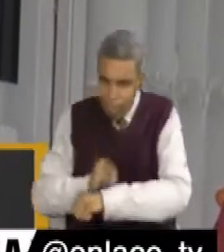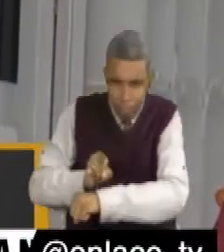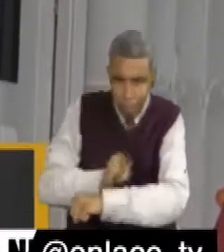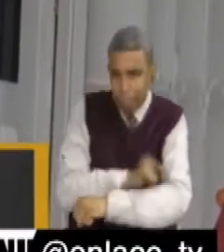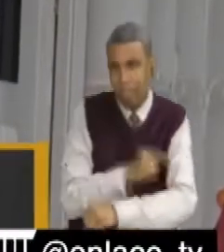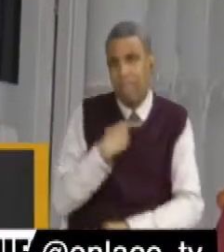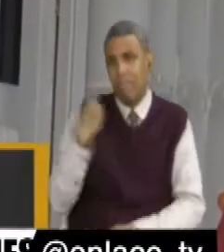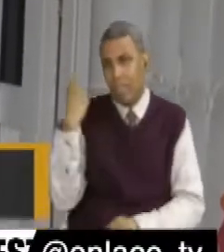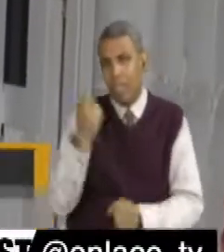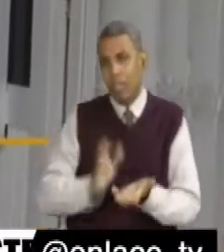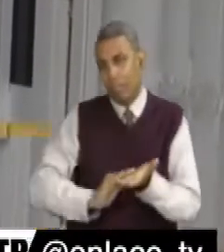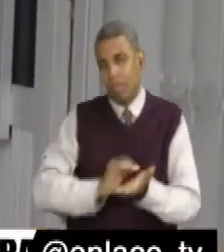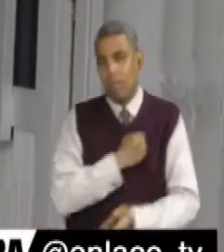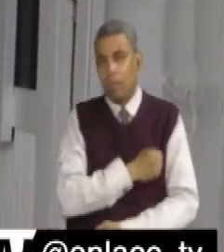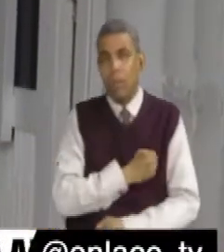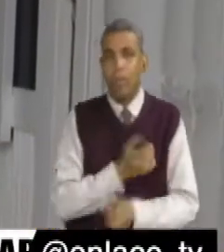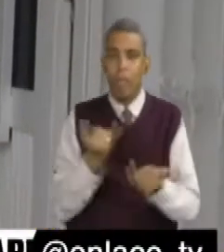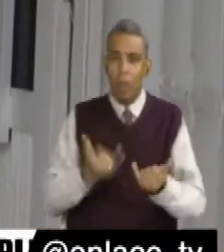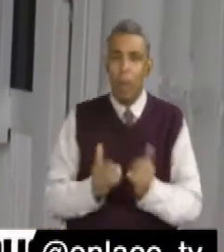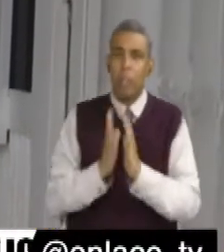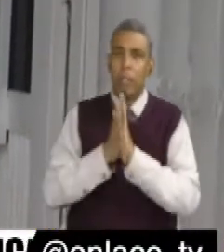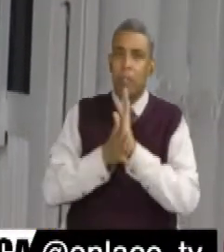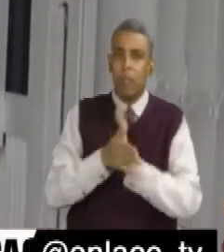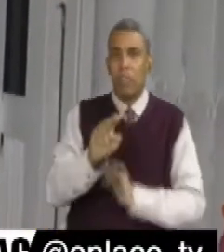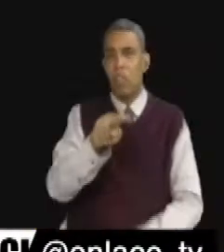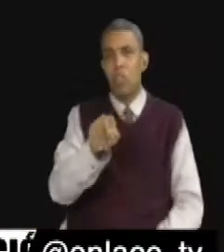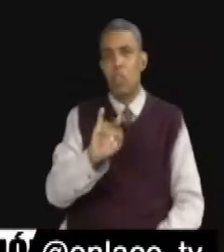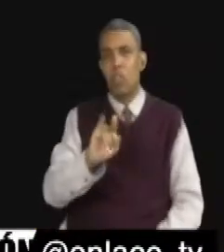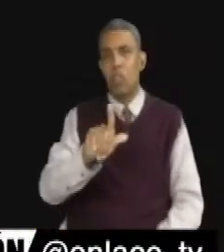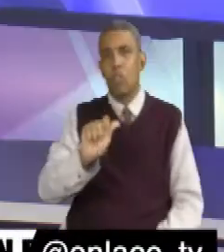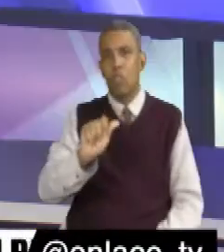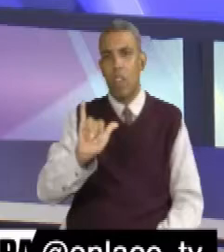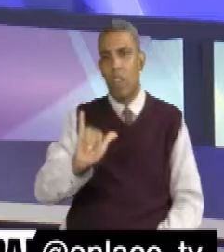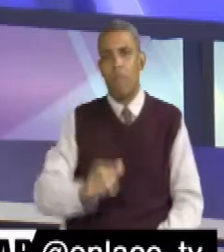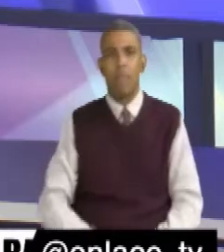es un informe por ahora de Zulay Ucros para Enlace Noticias.